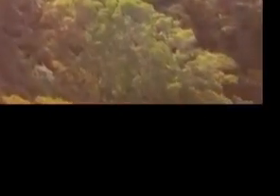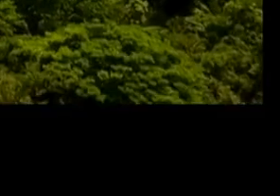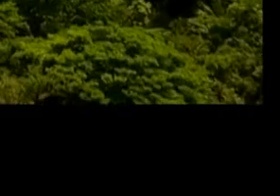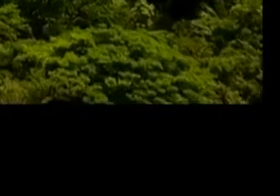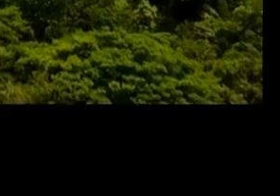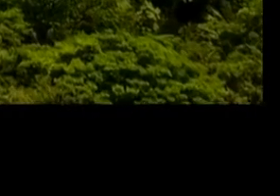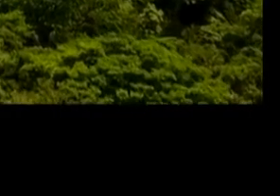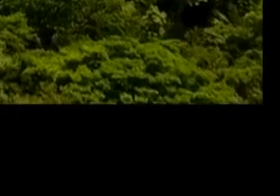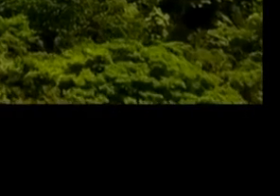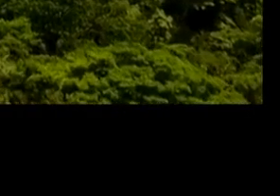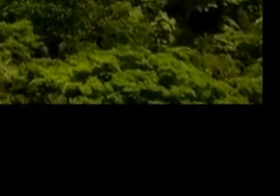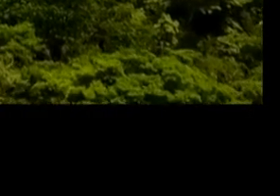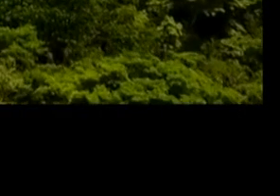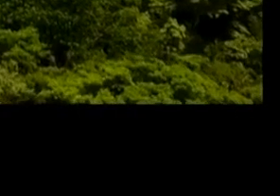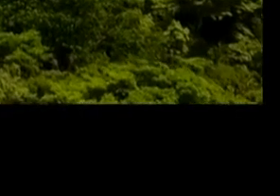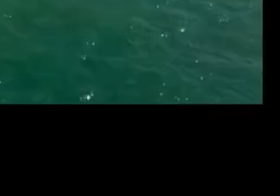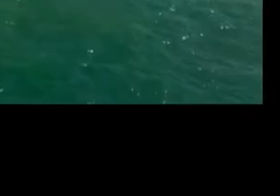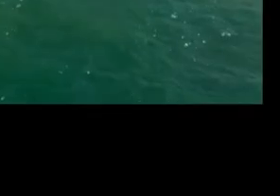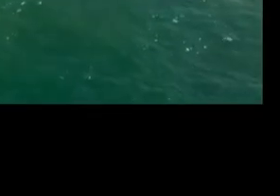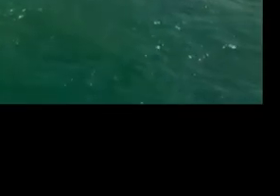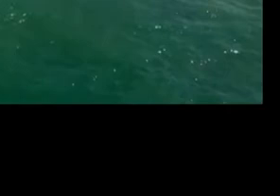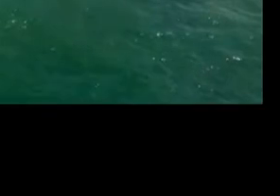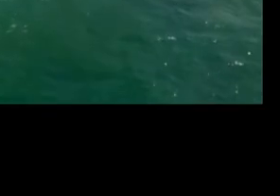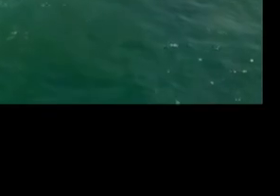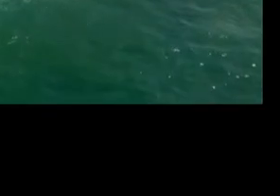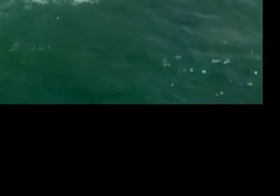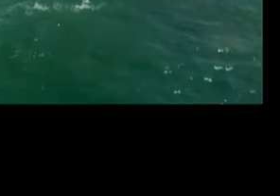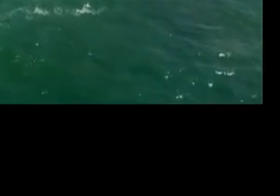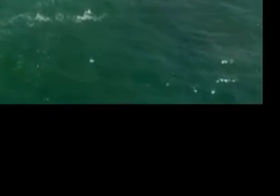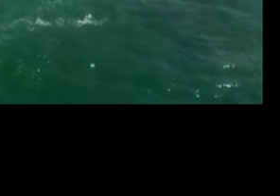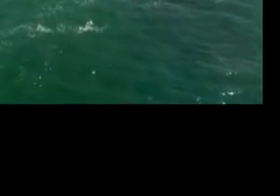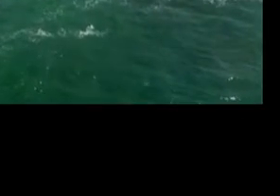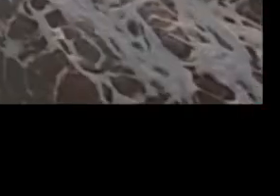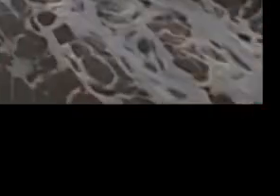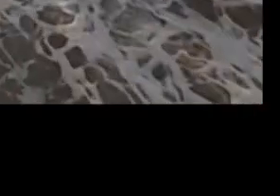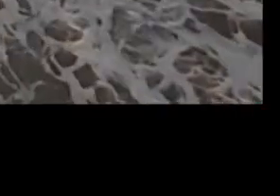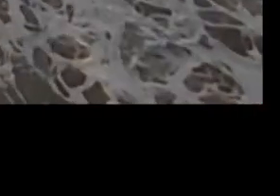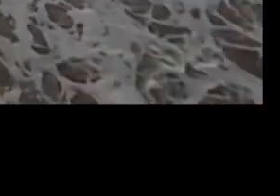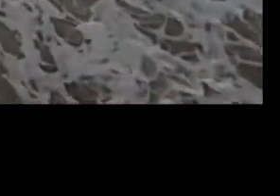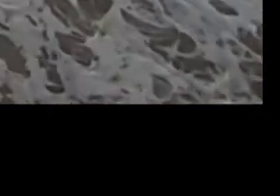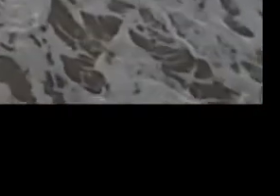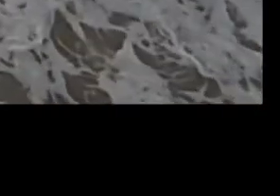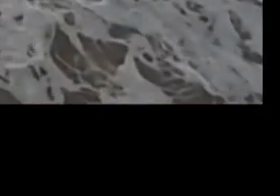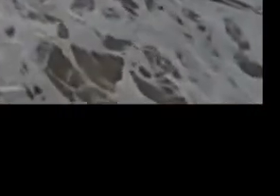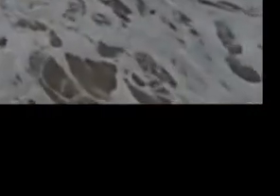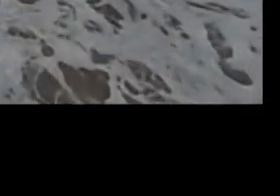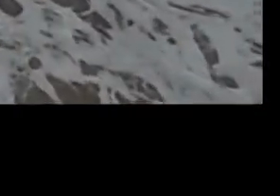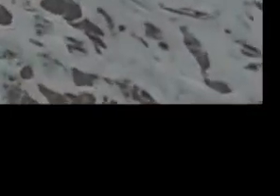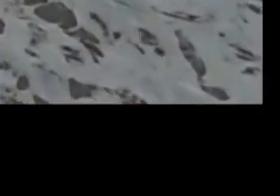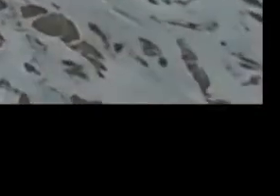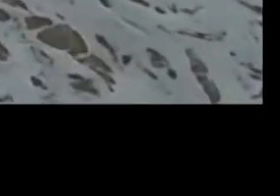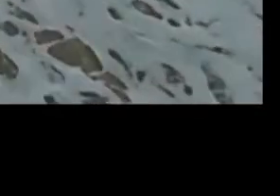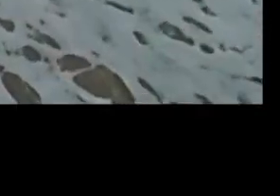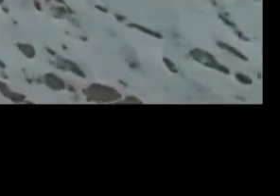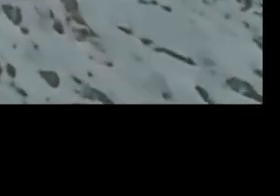Nicaragua tiene el sazón que los salseros prefieren.